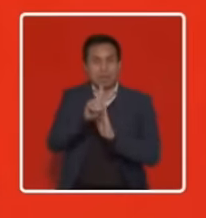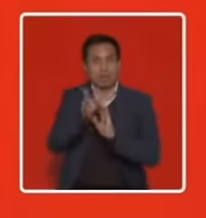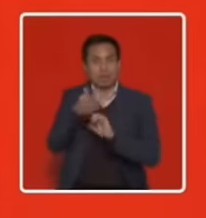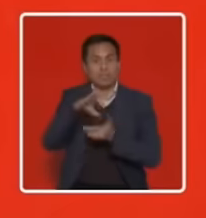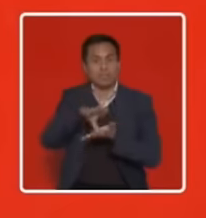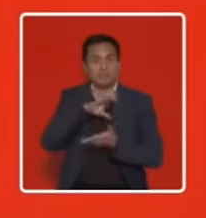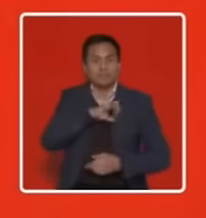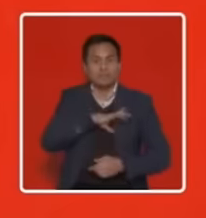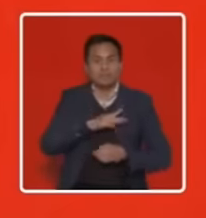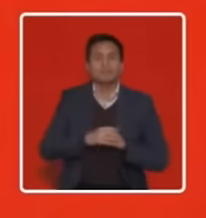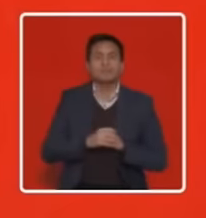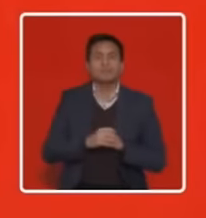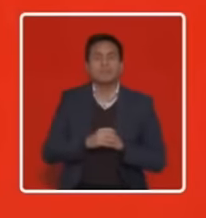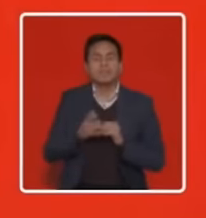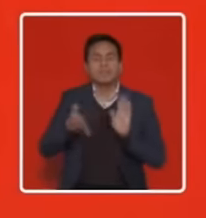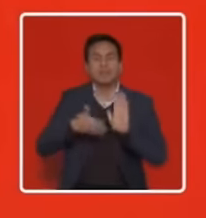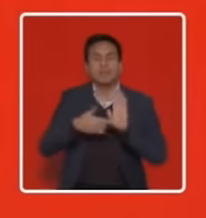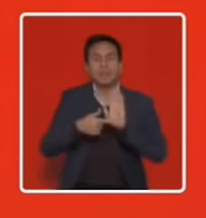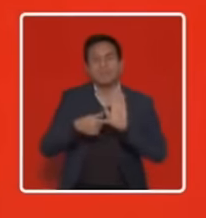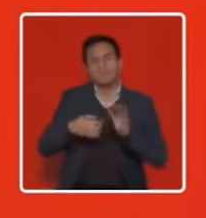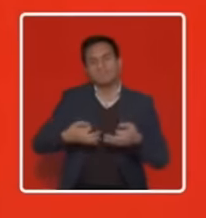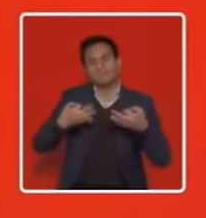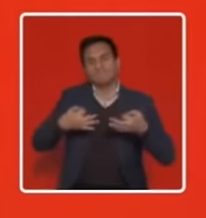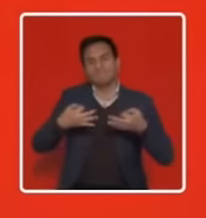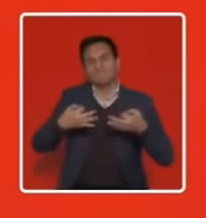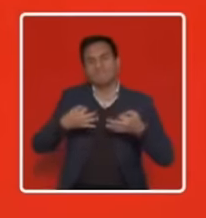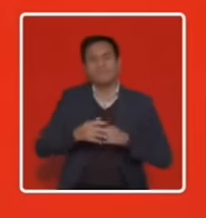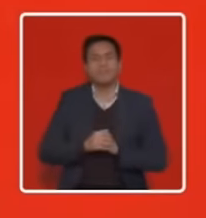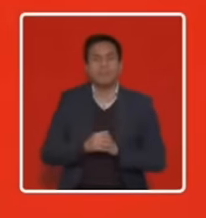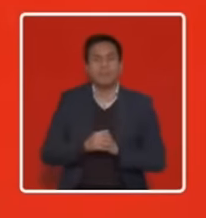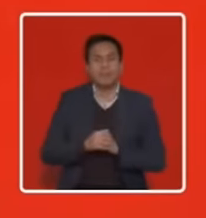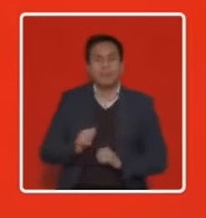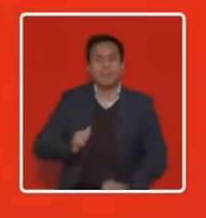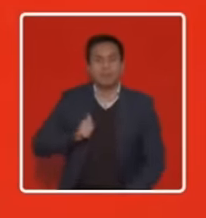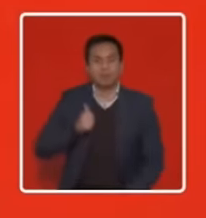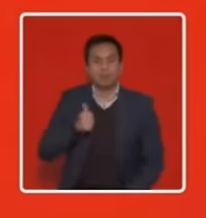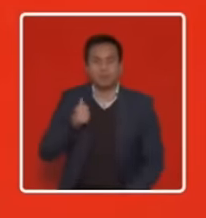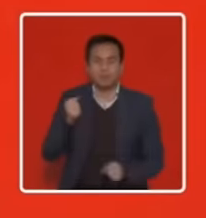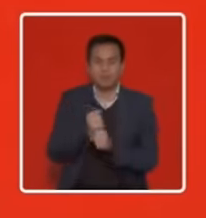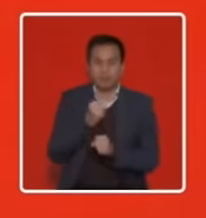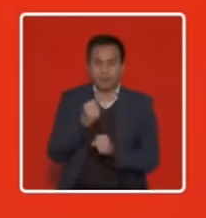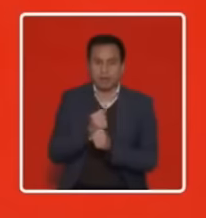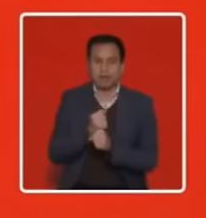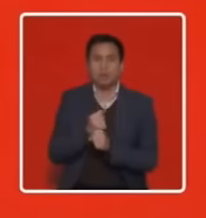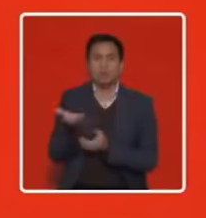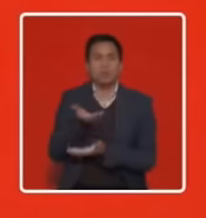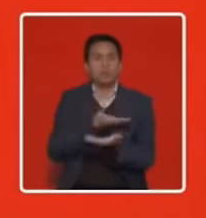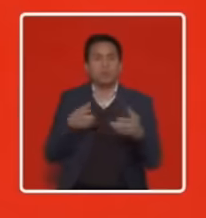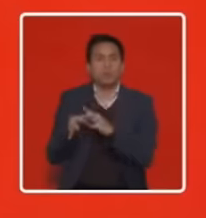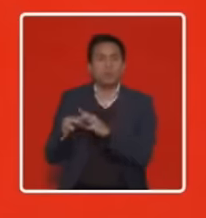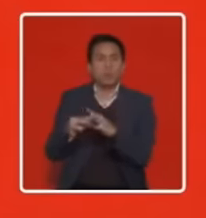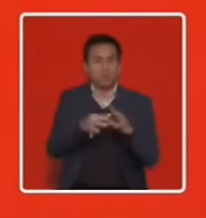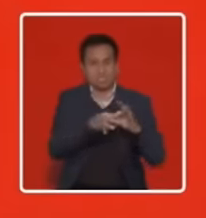nuestra nación. Es la muestra fehaciente de que cuando la voluntad y el trabajo conjunto se